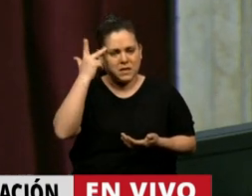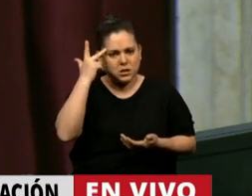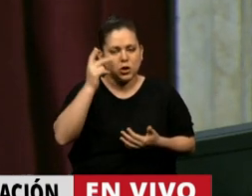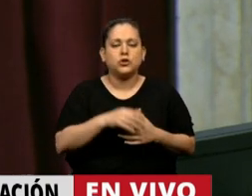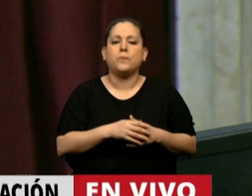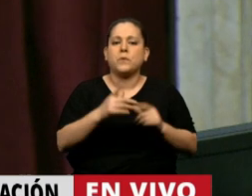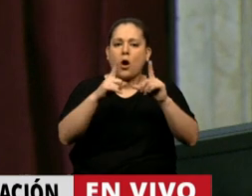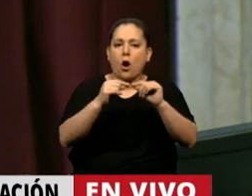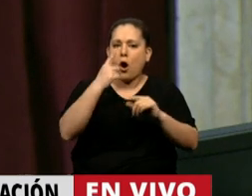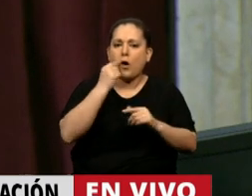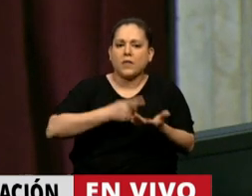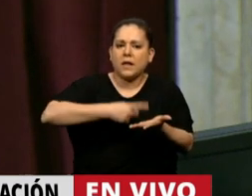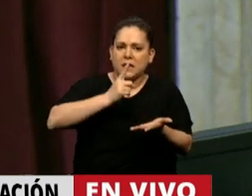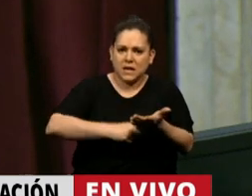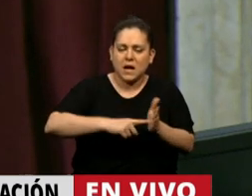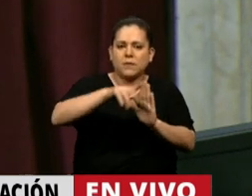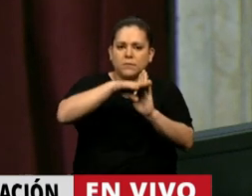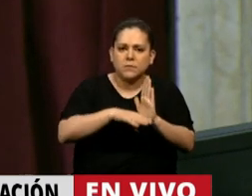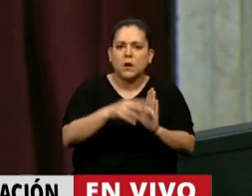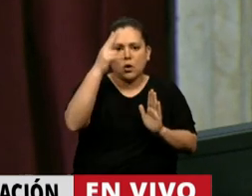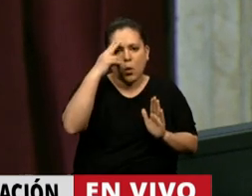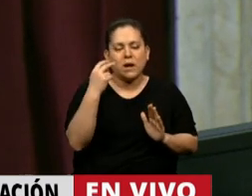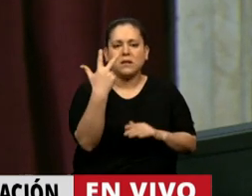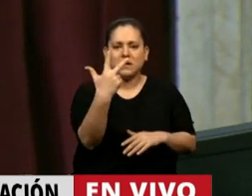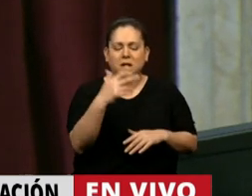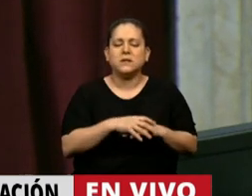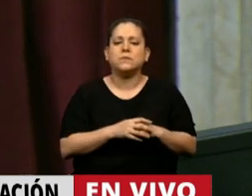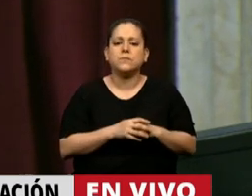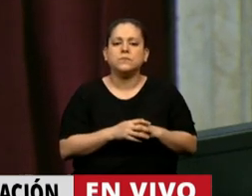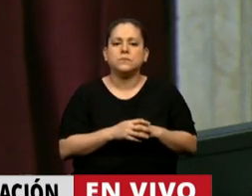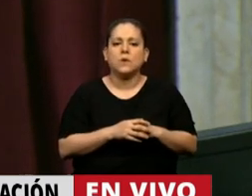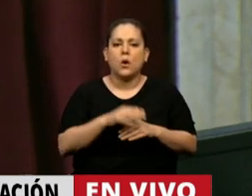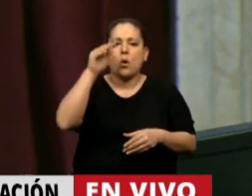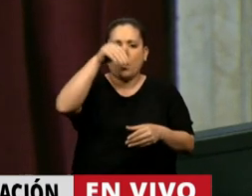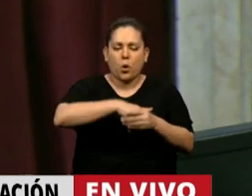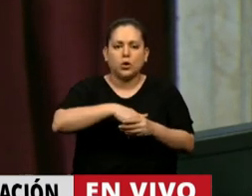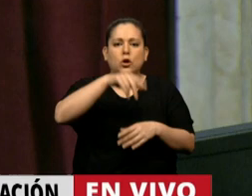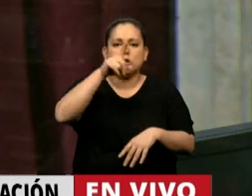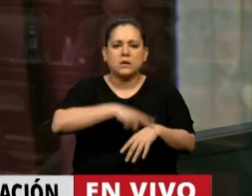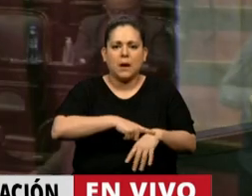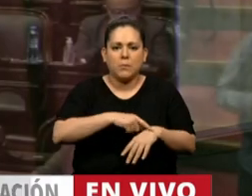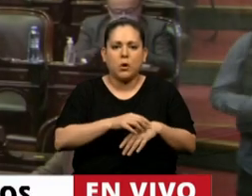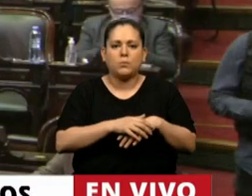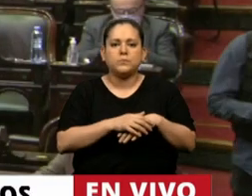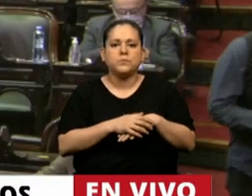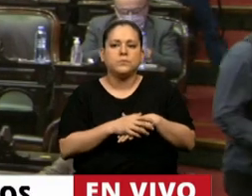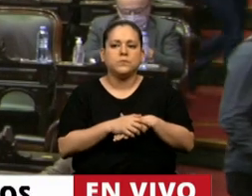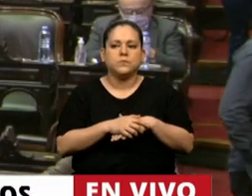orden del día 93 sírvanse marcar su voto tiempo